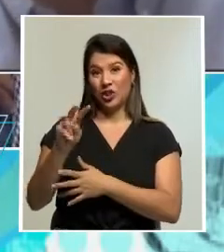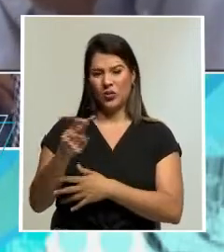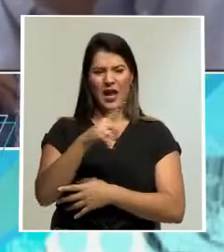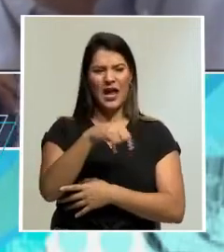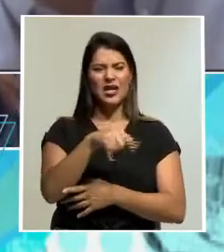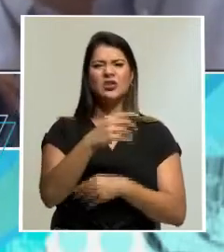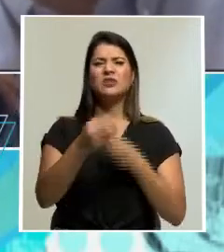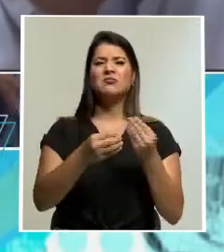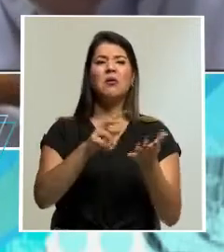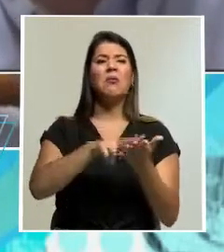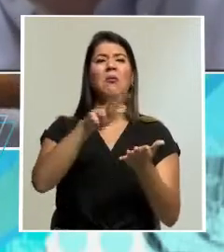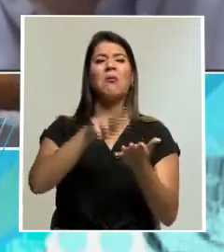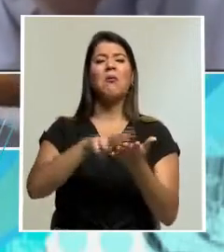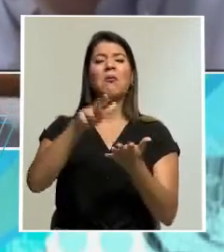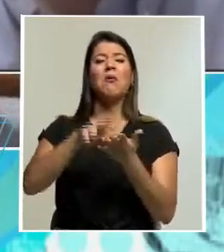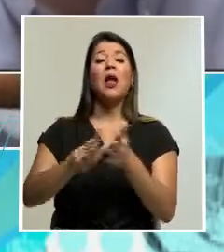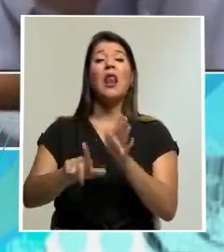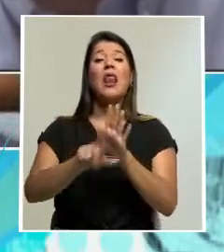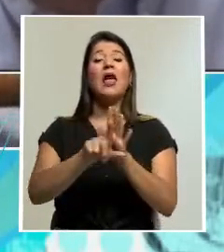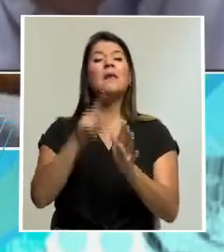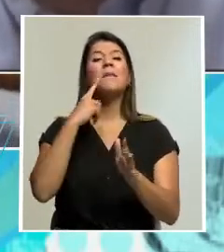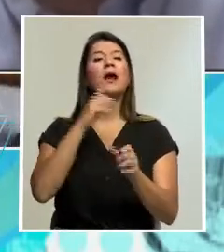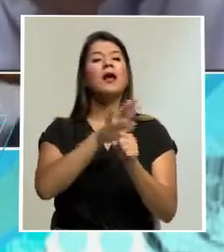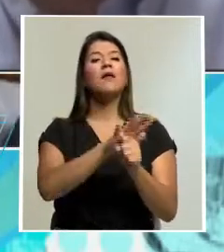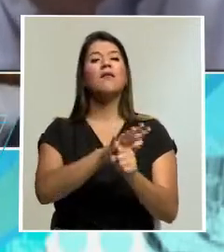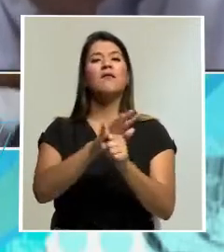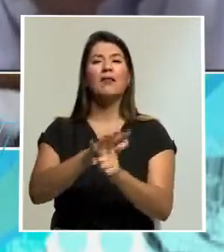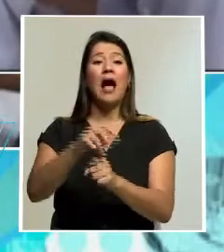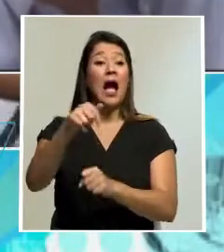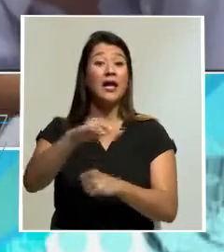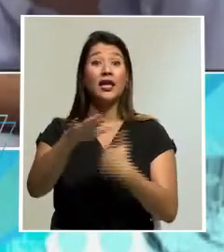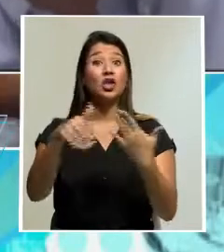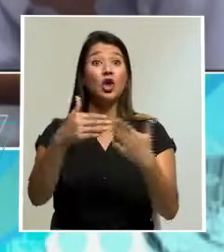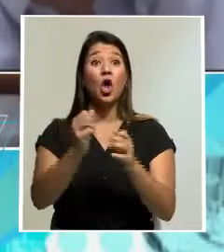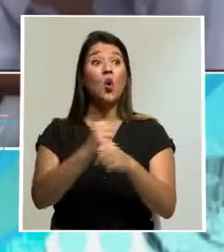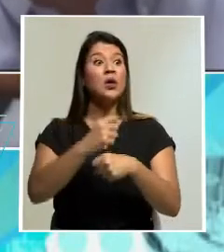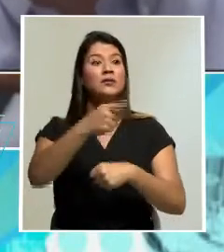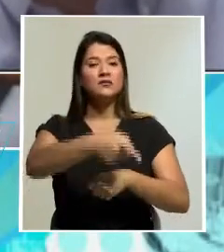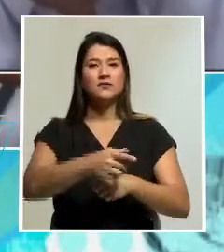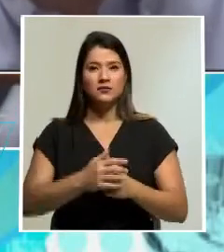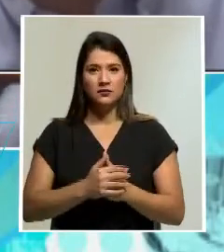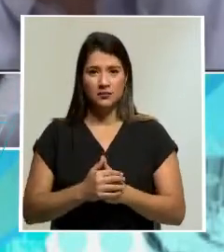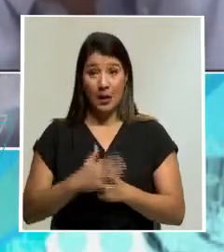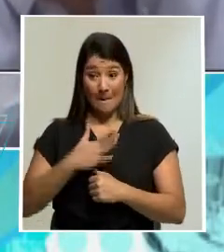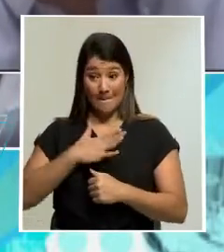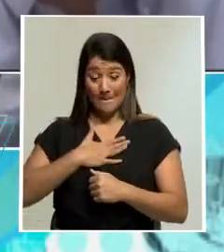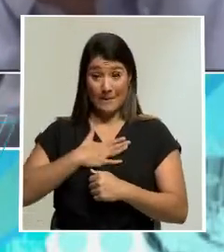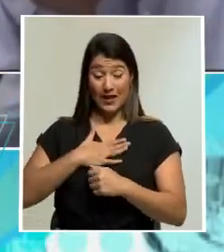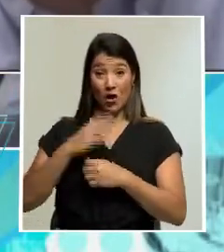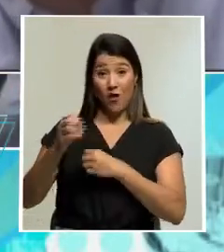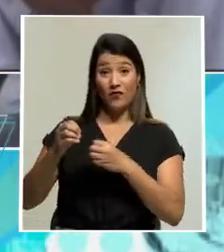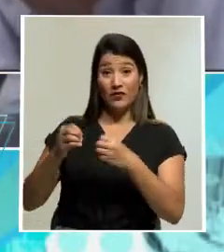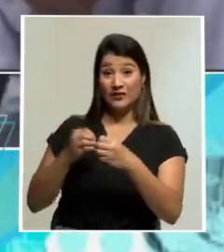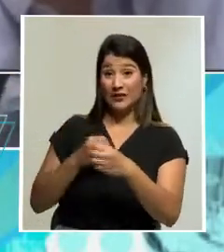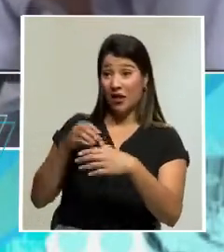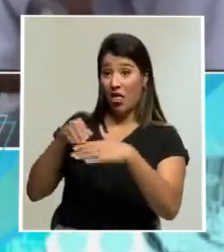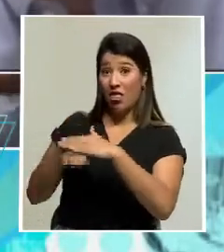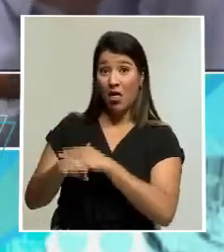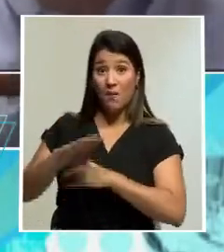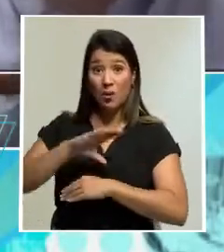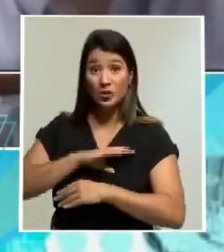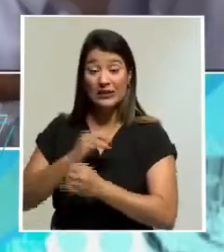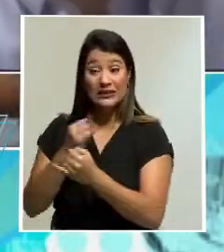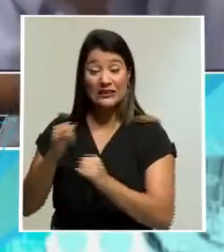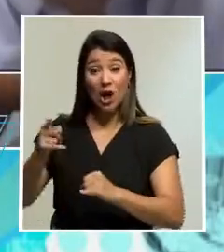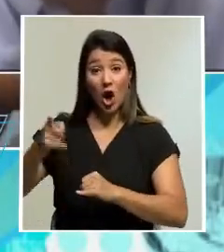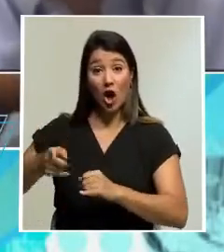aprobando leyes represivas. Aquí todo se hace de facto. Mi redacción fue asaltada sin una orden judicial, pero ahora